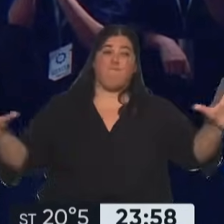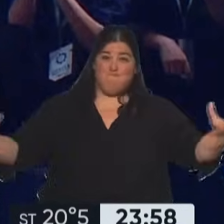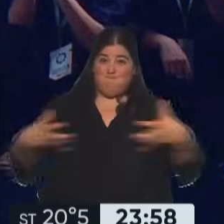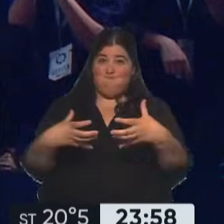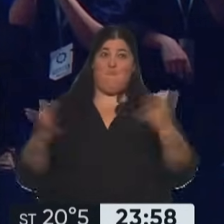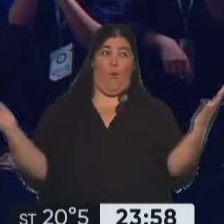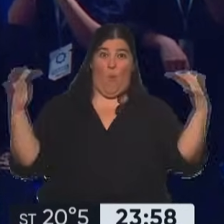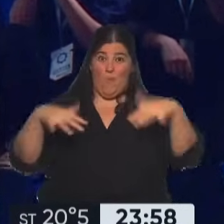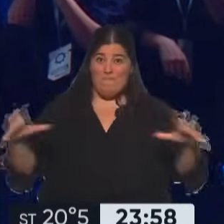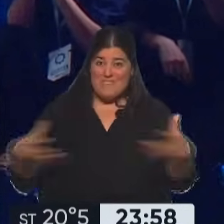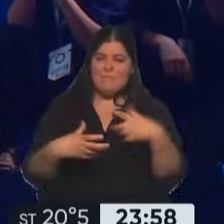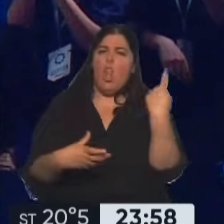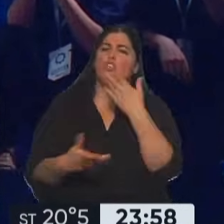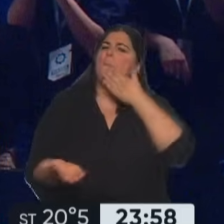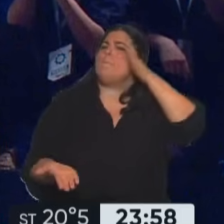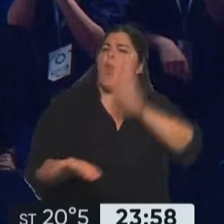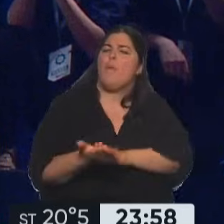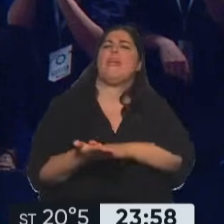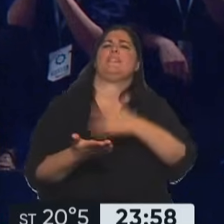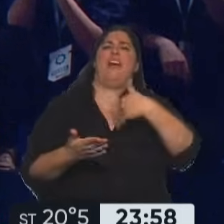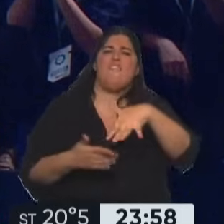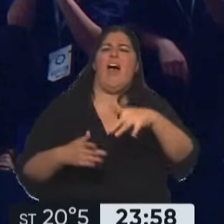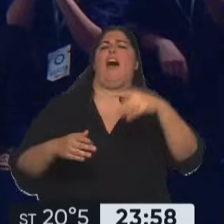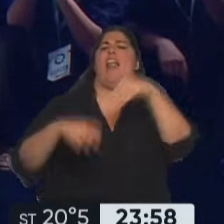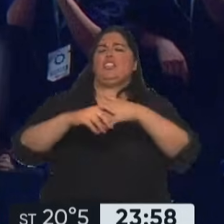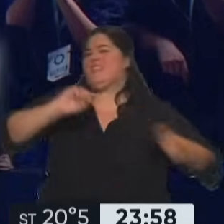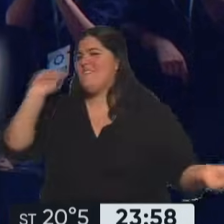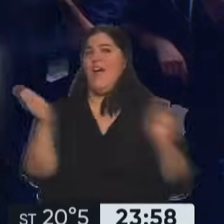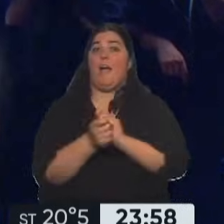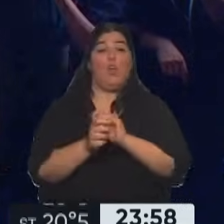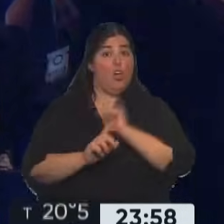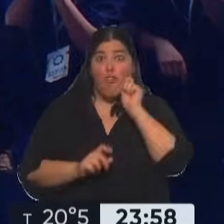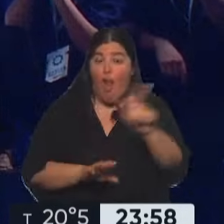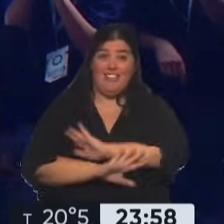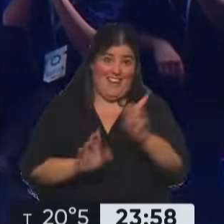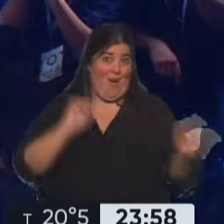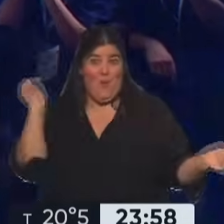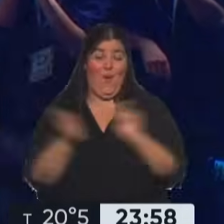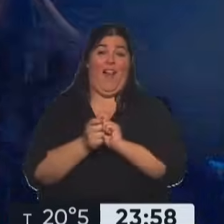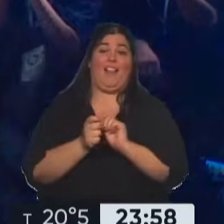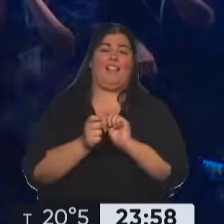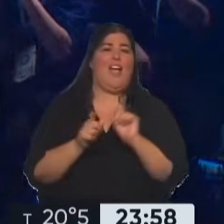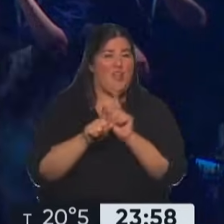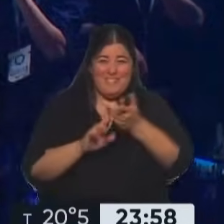juramentamos que lo íbamos a dar vuelta y lo dimos vuelta.